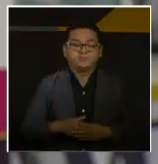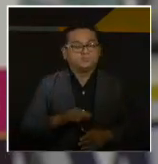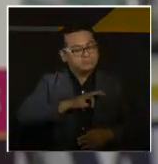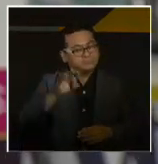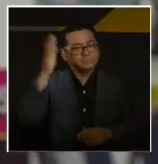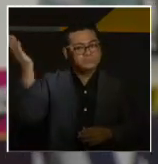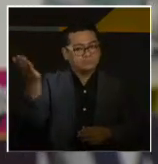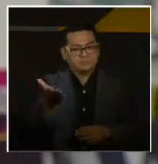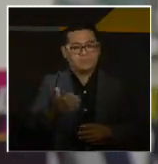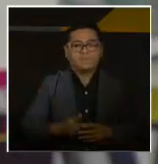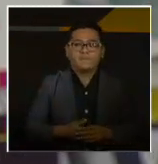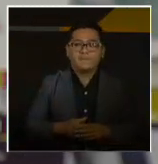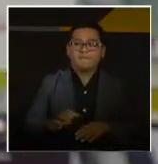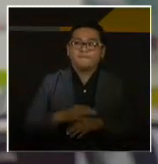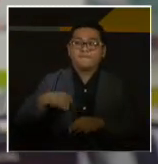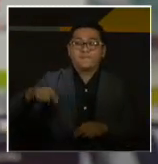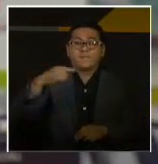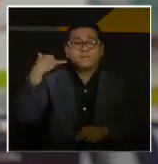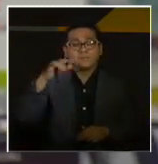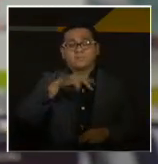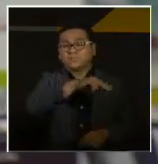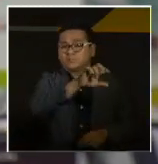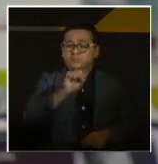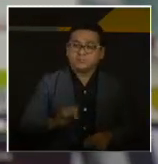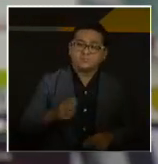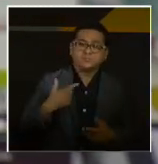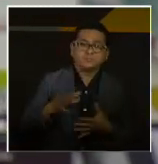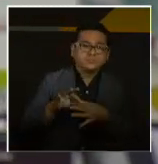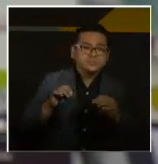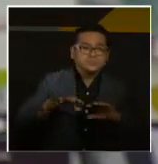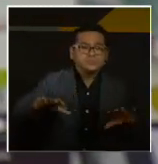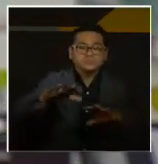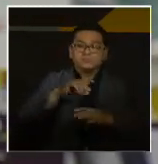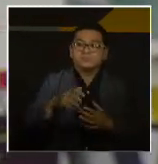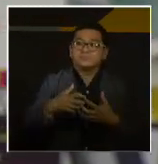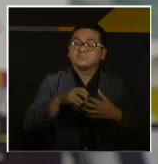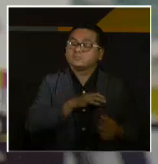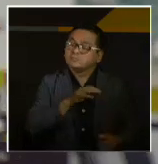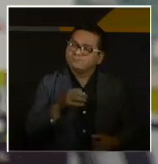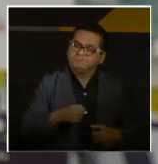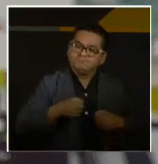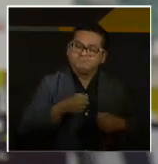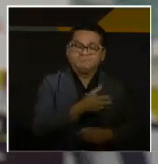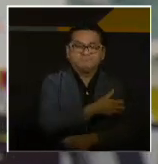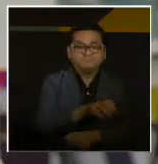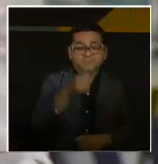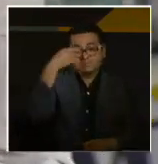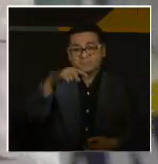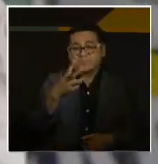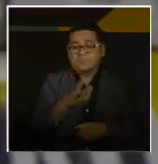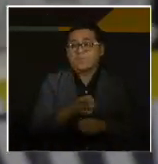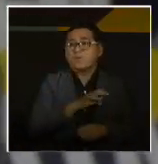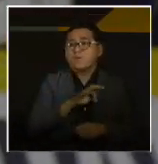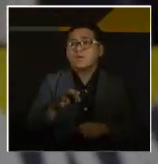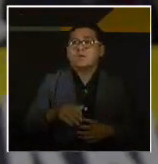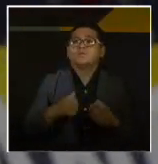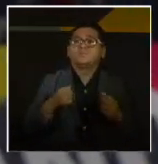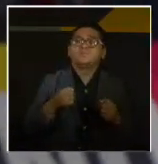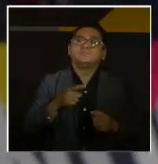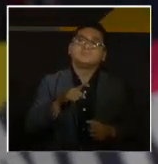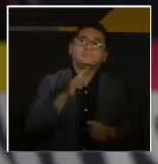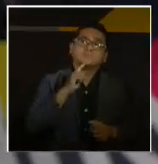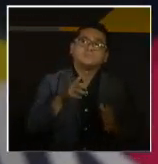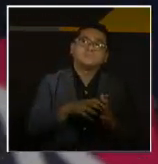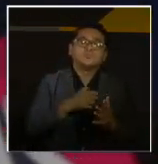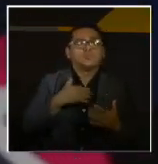pueda llegar ya para nuestro estado de norte a sur y distribuir con esto a la industria y fortalecerlo. El tercer elemento es el fortalecimiento